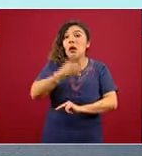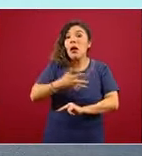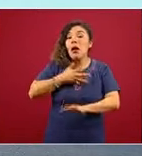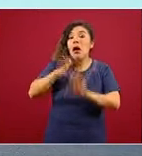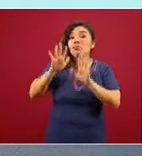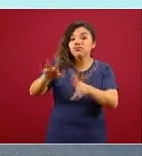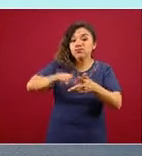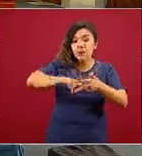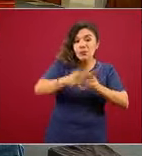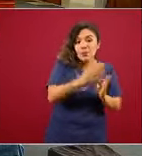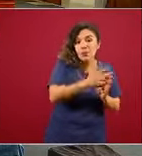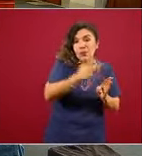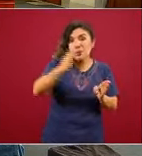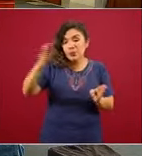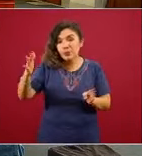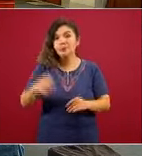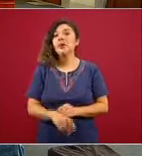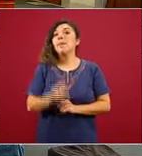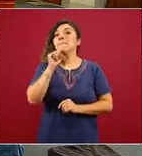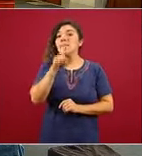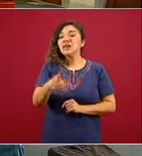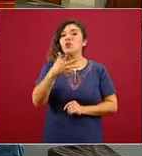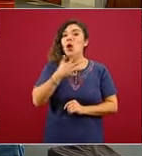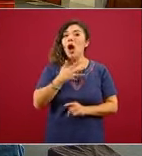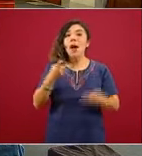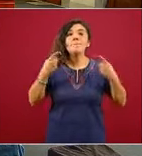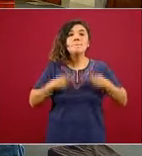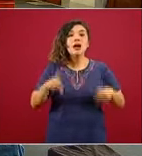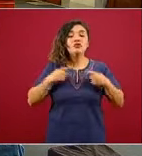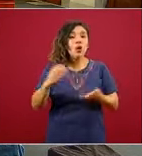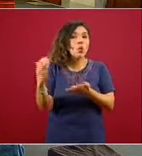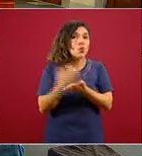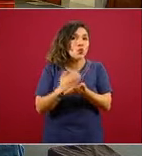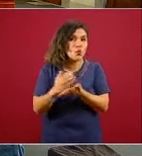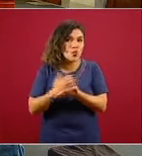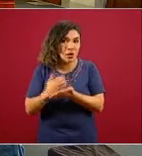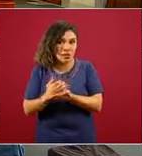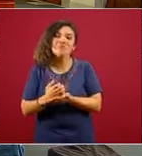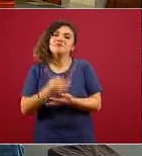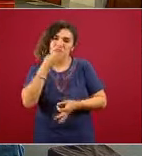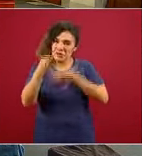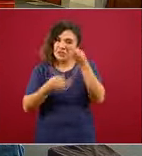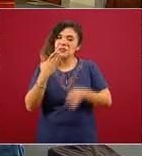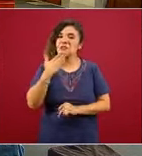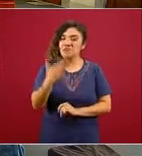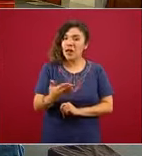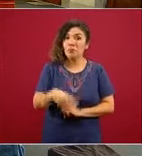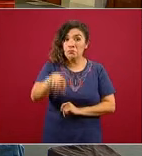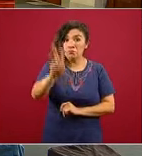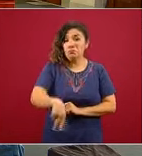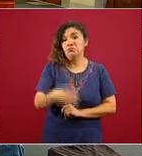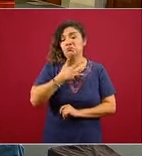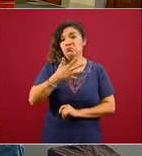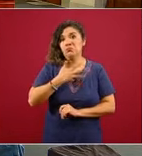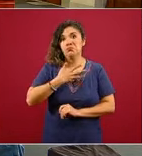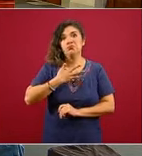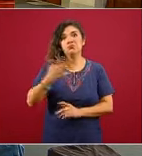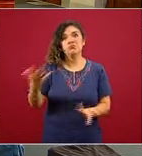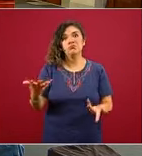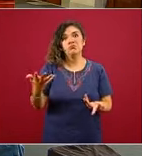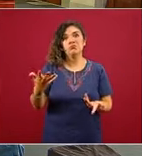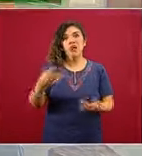iniciado. De la mano han estado presentes las personas que se han recuperado. Esto es una buena noticia. Si bien es cierto, se han